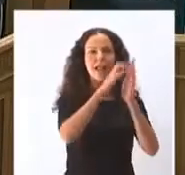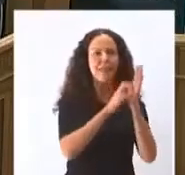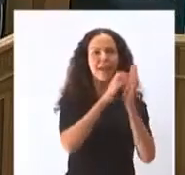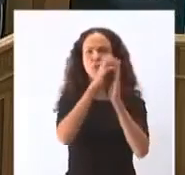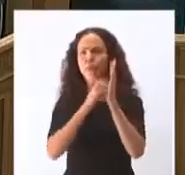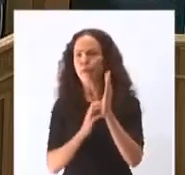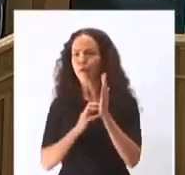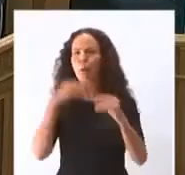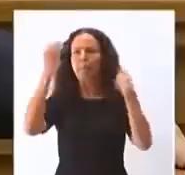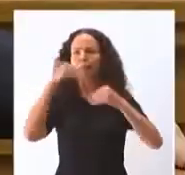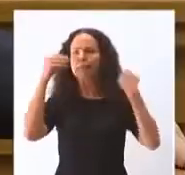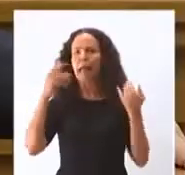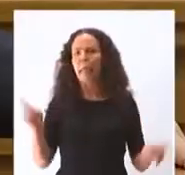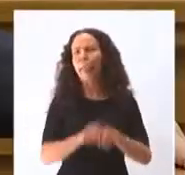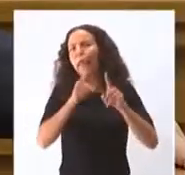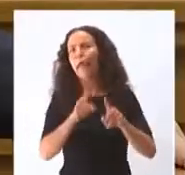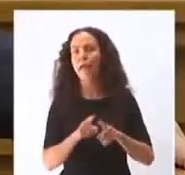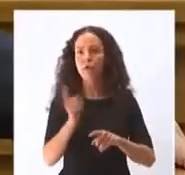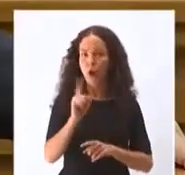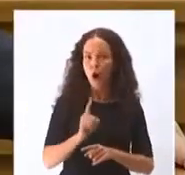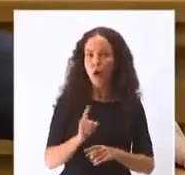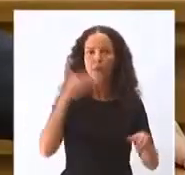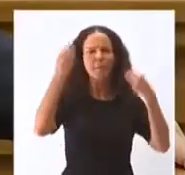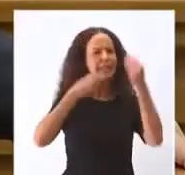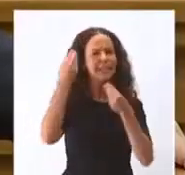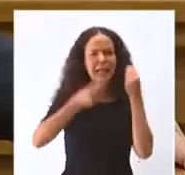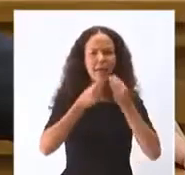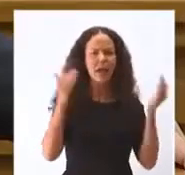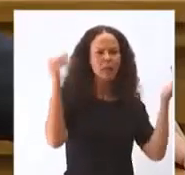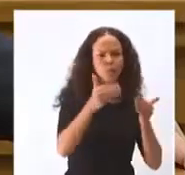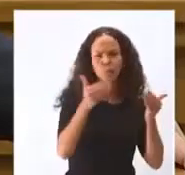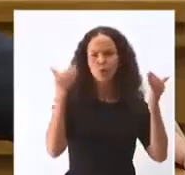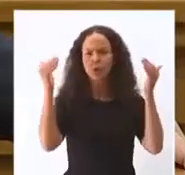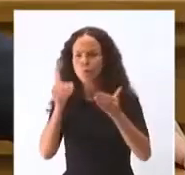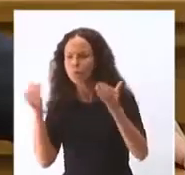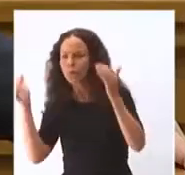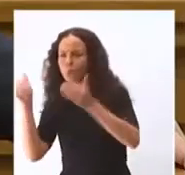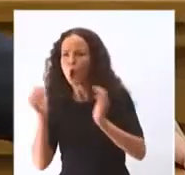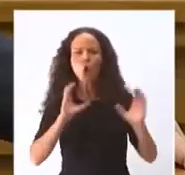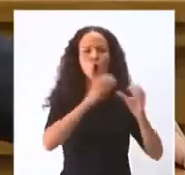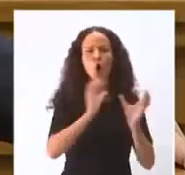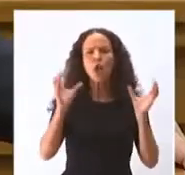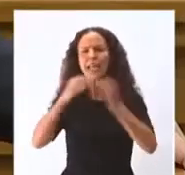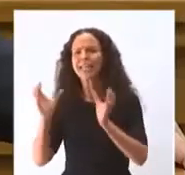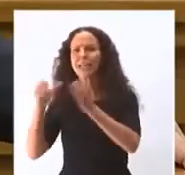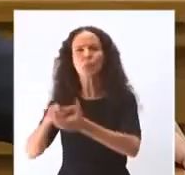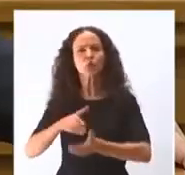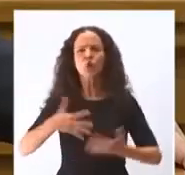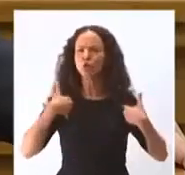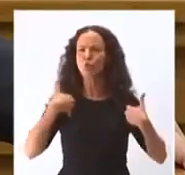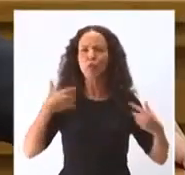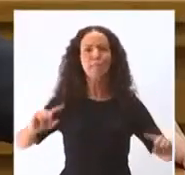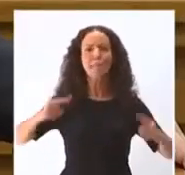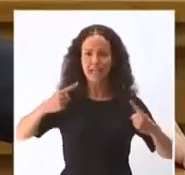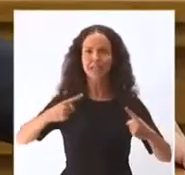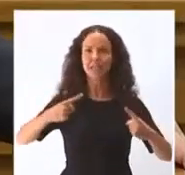no a bulto ni a granel sino pensadas para los sitios donde hemos encontrado para el colectivo donde hemos encontrado más contractura como